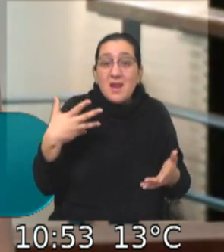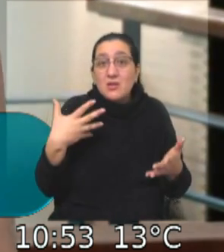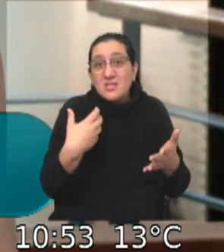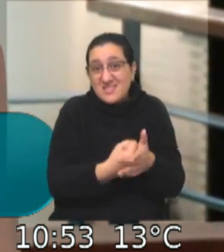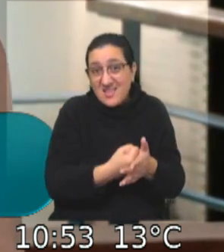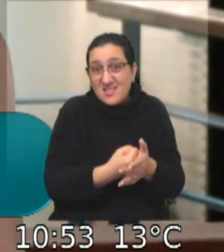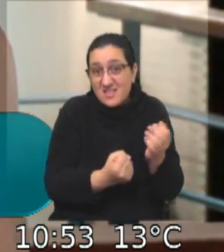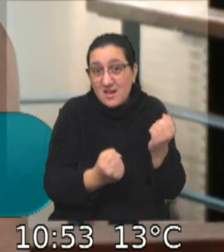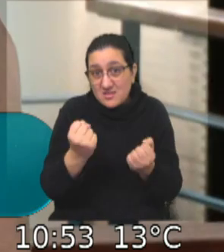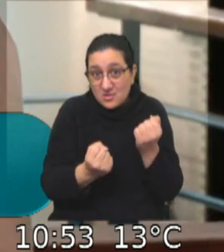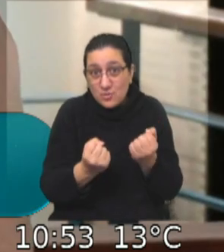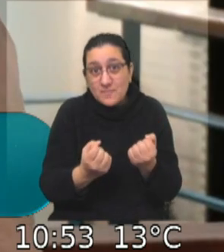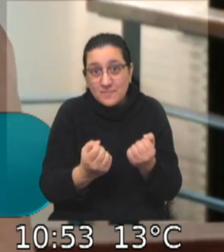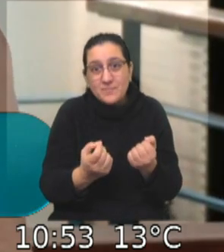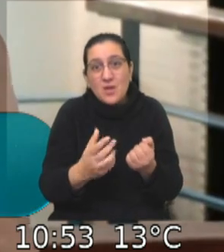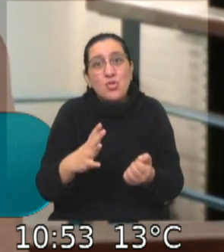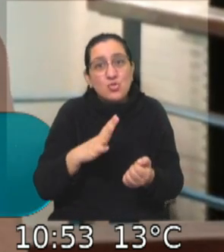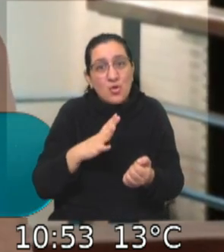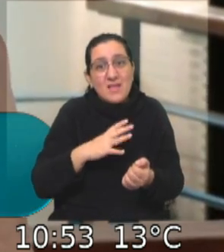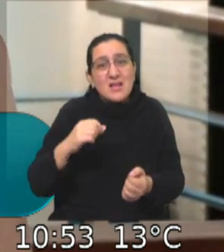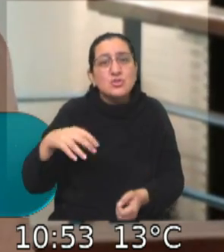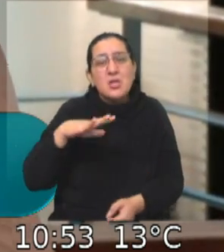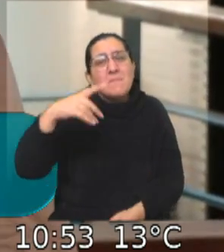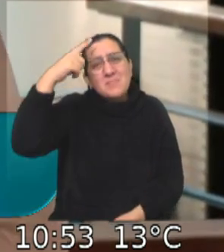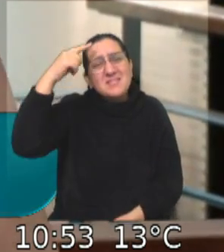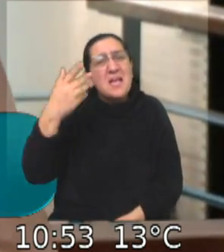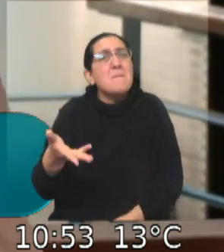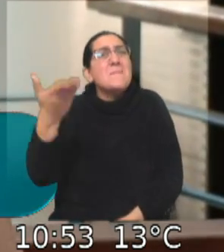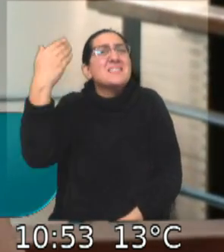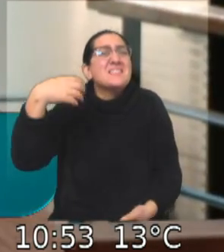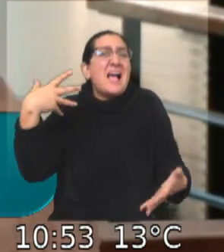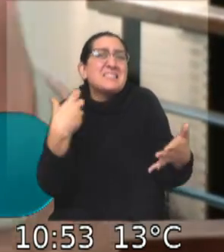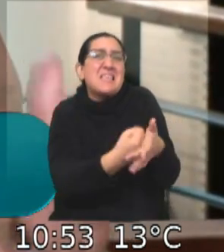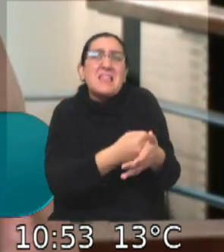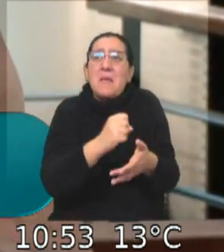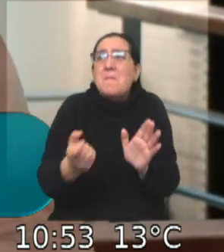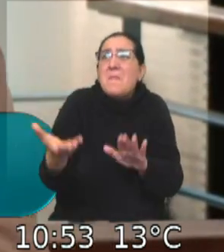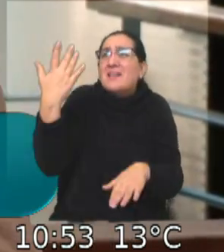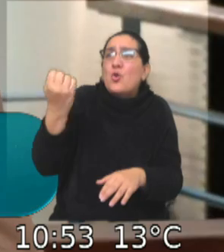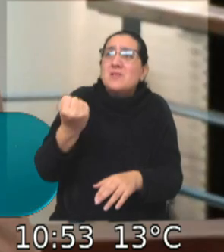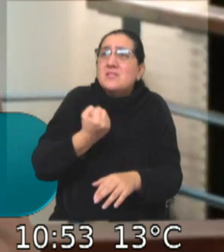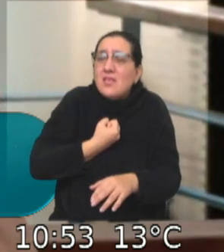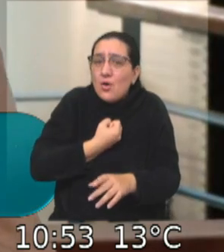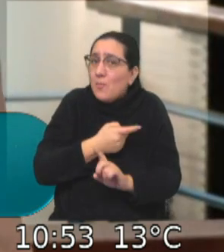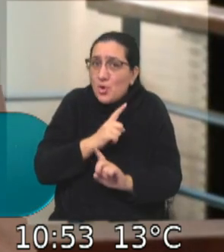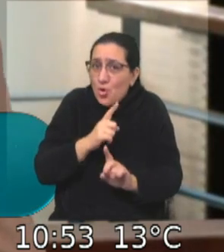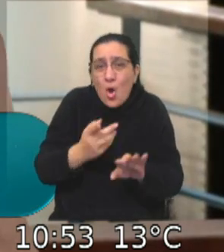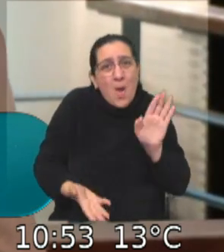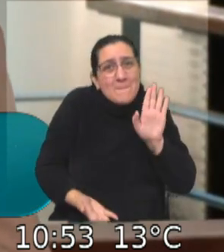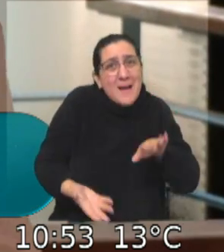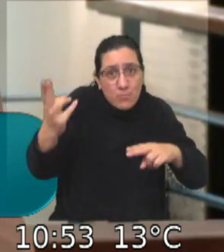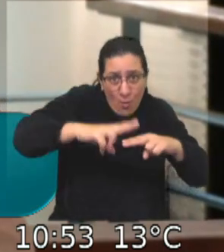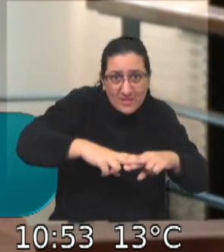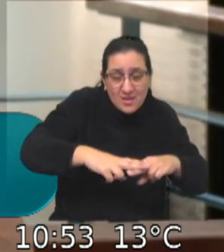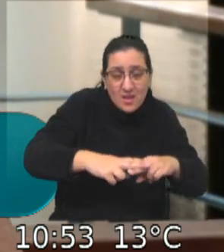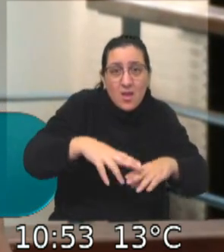tránsito. Entonces, todavía la sociedad uruguaya tiene arraigado, más allá de Montevideo interior, más allá de las variables que nosotros